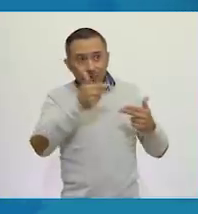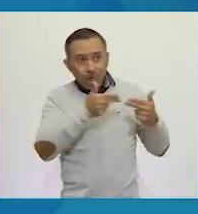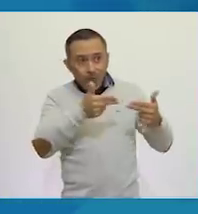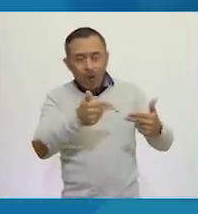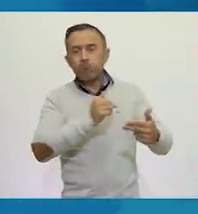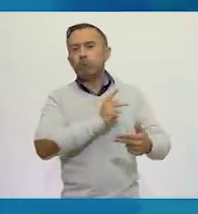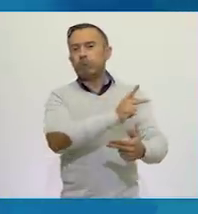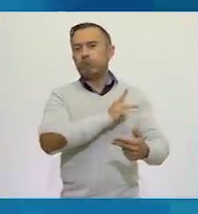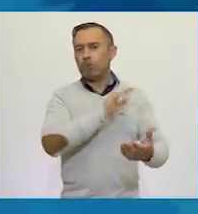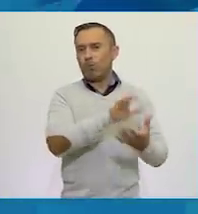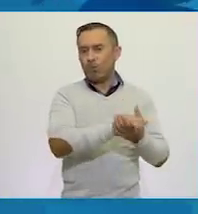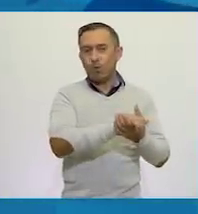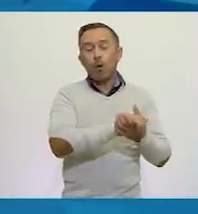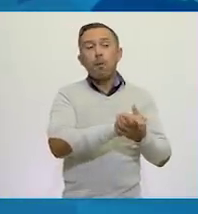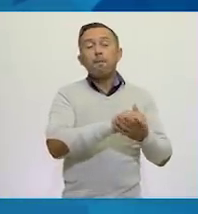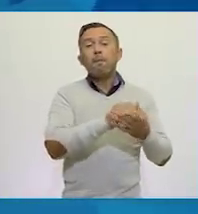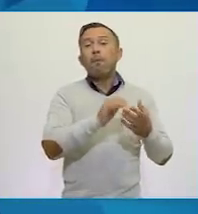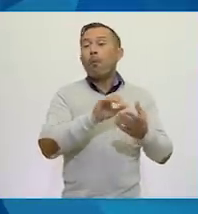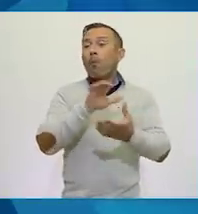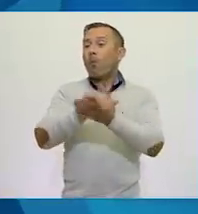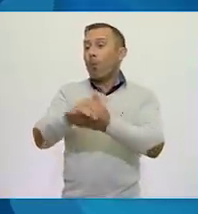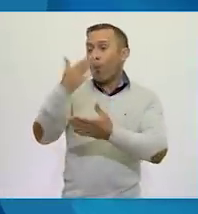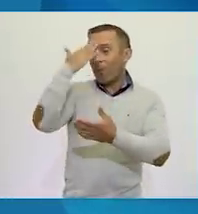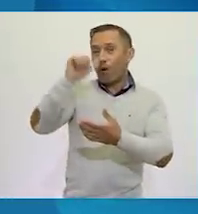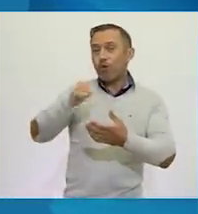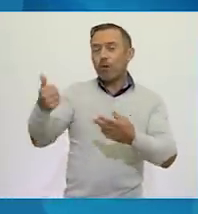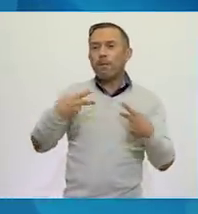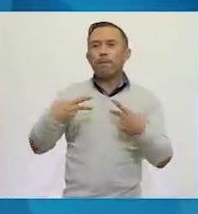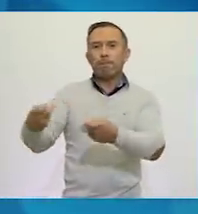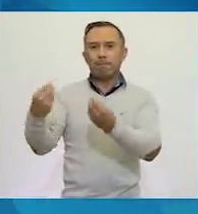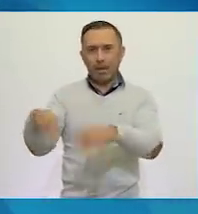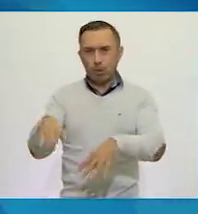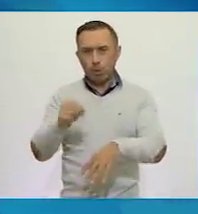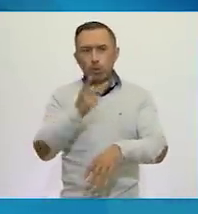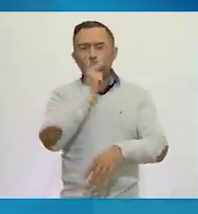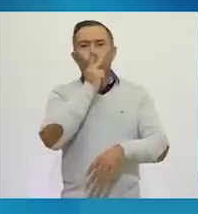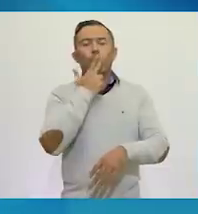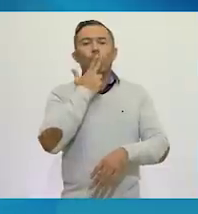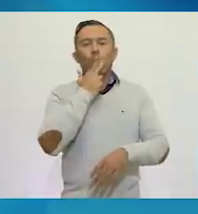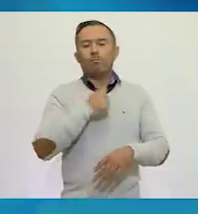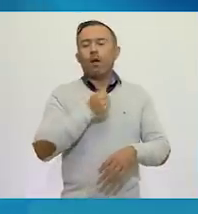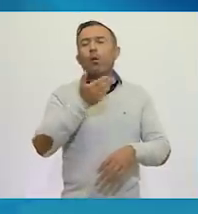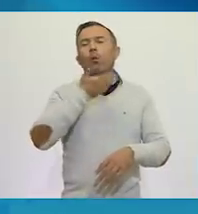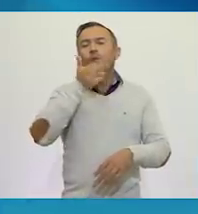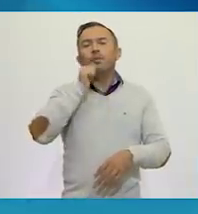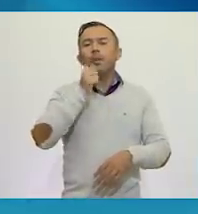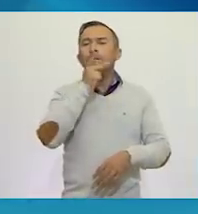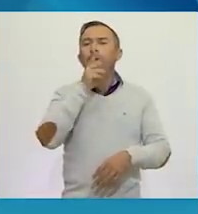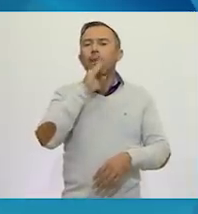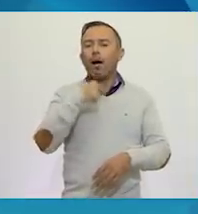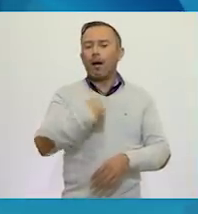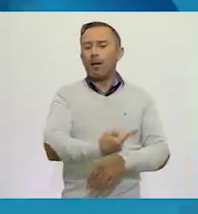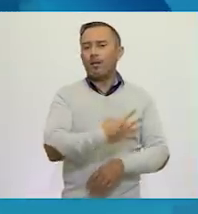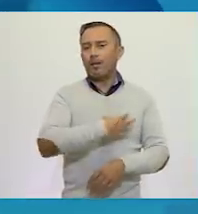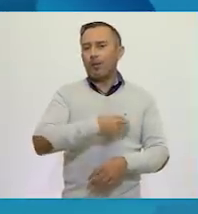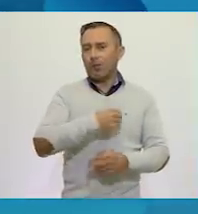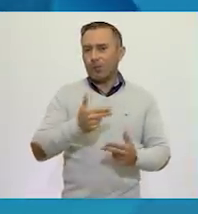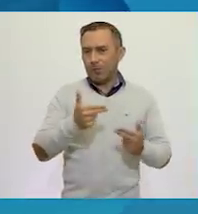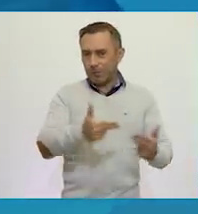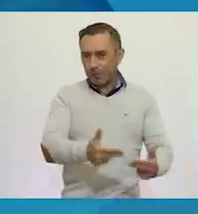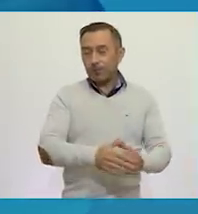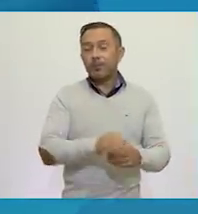todos los casos, el poder se pasaba de madres, padres y a hijos. En segundo lugar tenemos a los